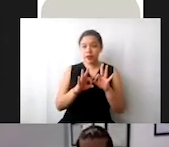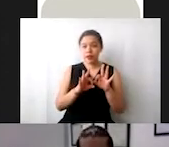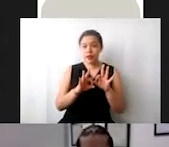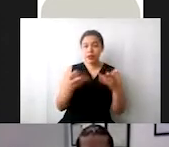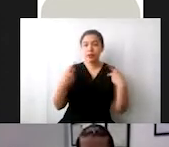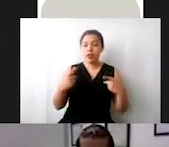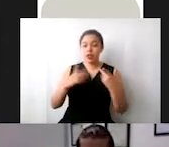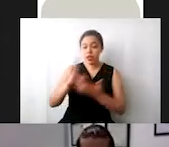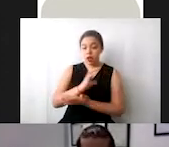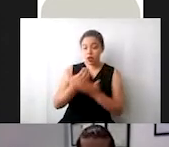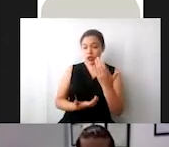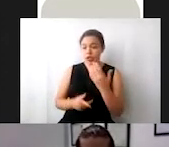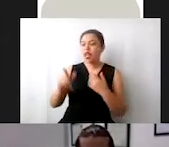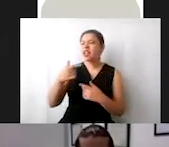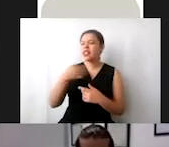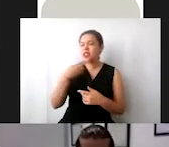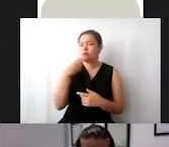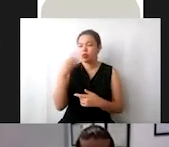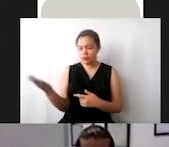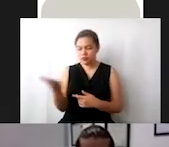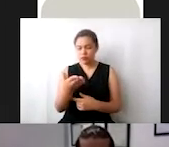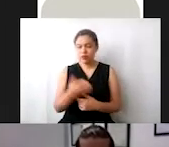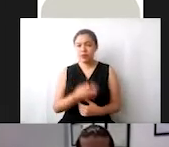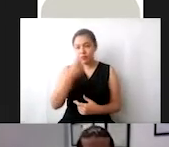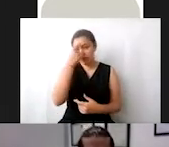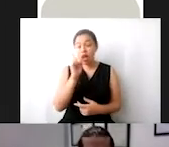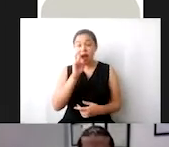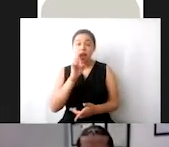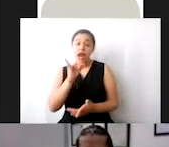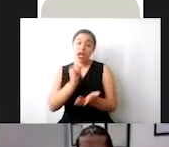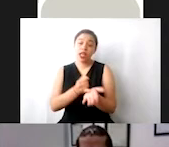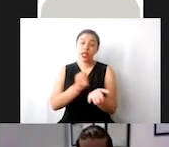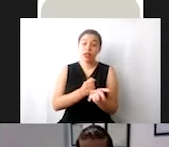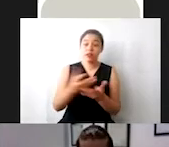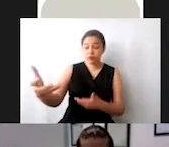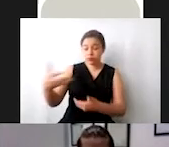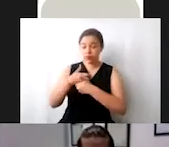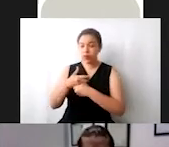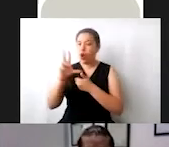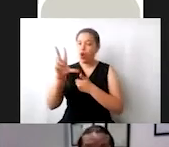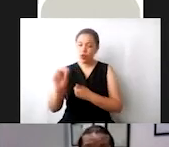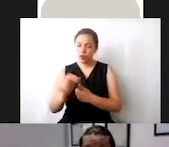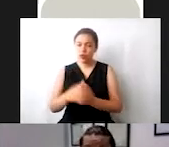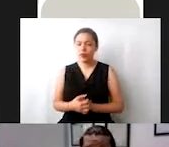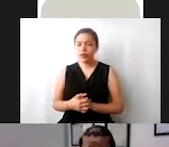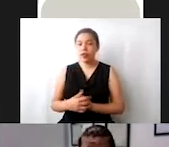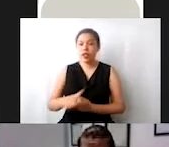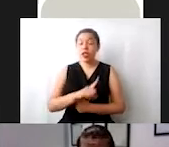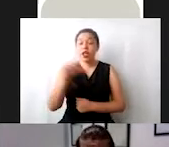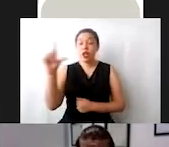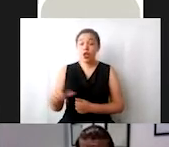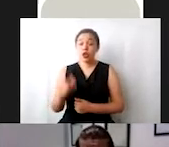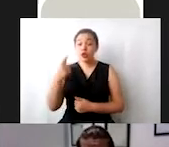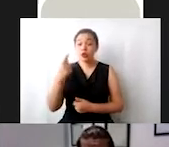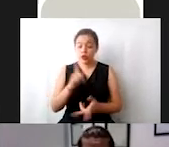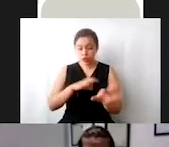contratante para determinar si había retención de IVA o no. Y después se dijo que desempeñara sus